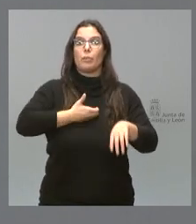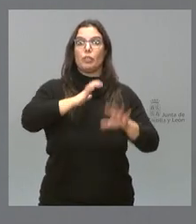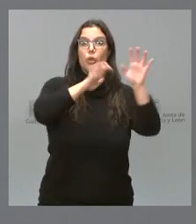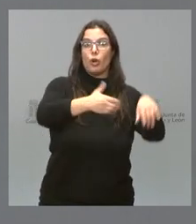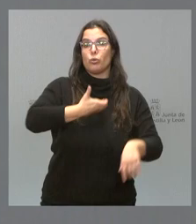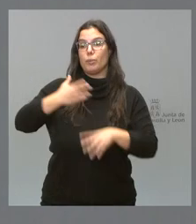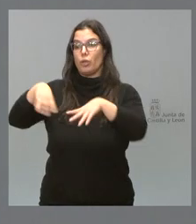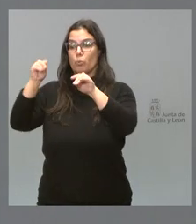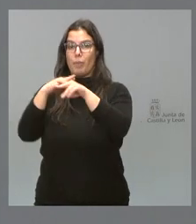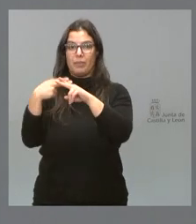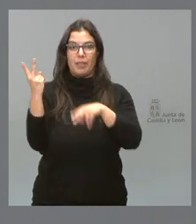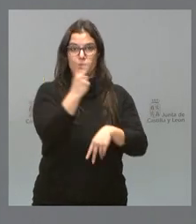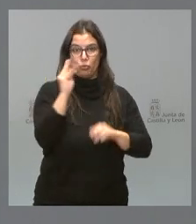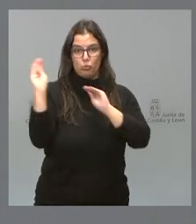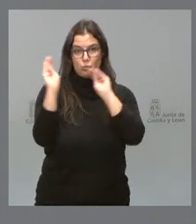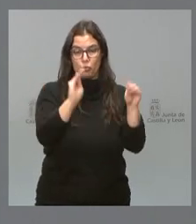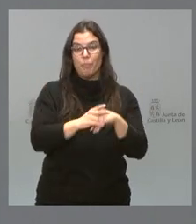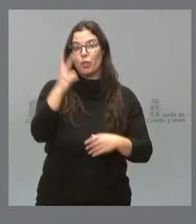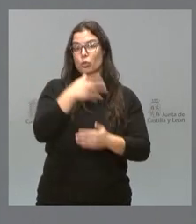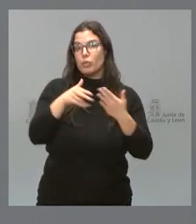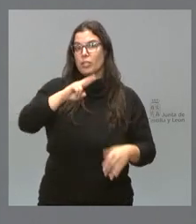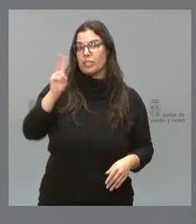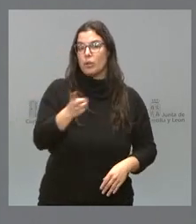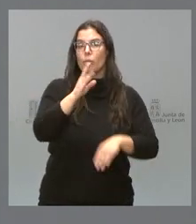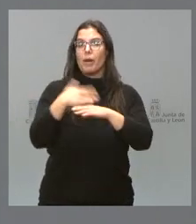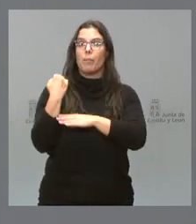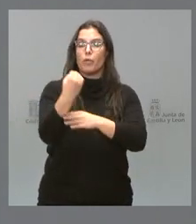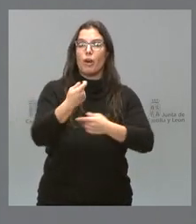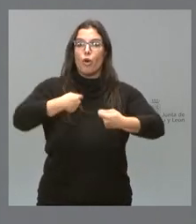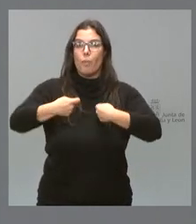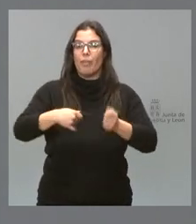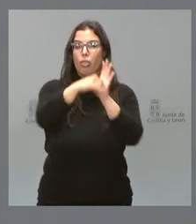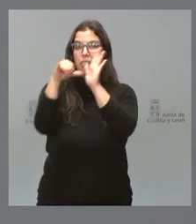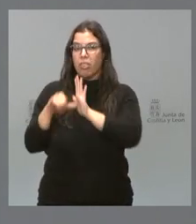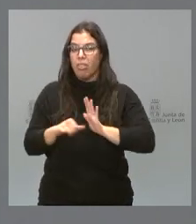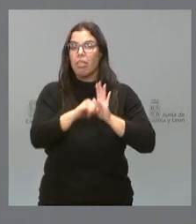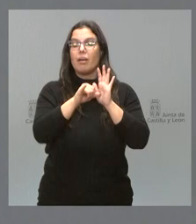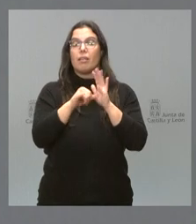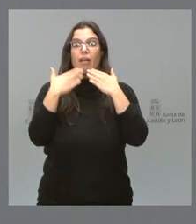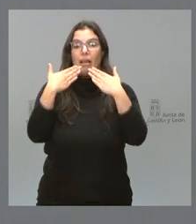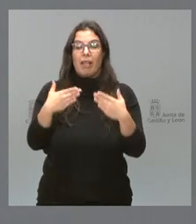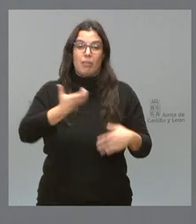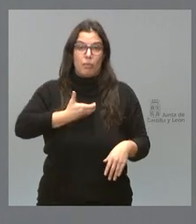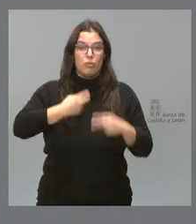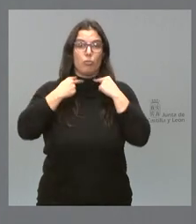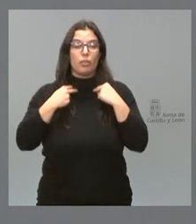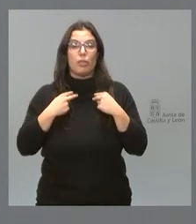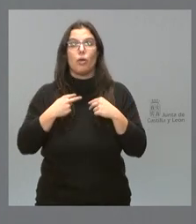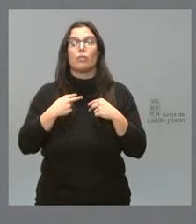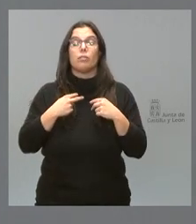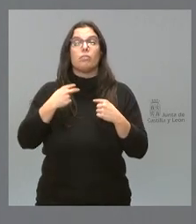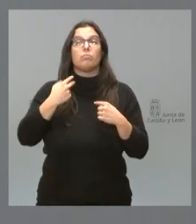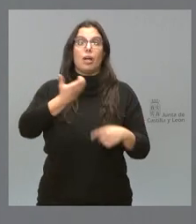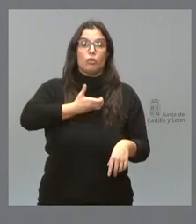sus actividades dos millones de euros para apoyar el comercio de proximidad a través de las entidades locales hablamos